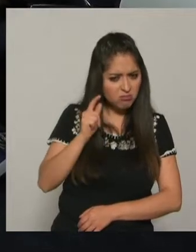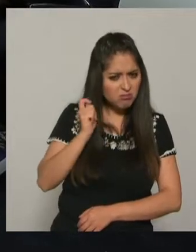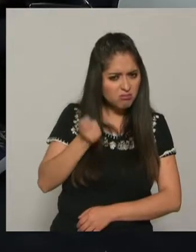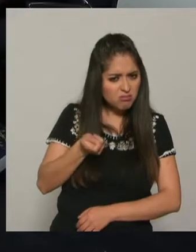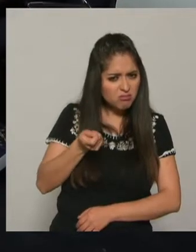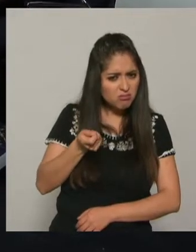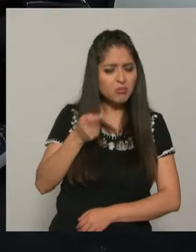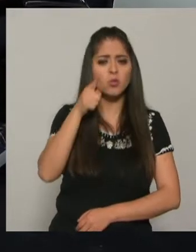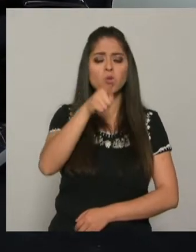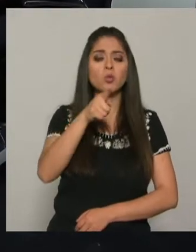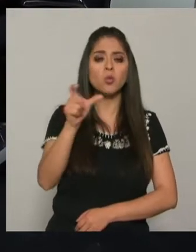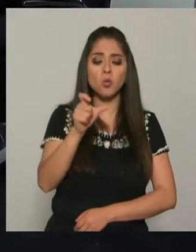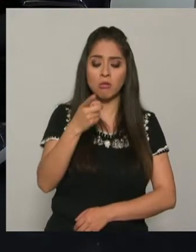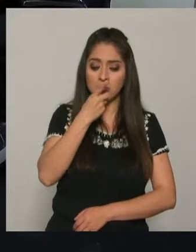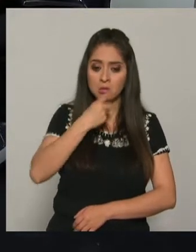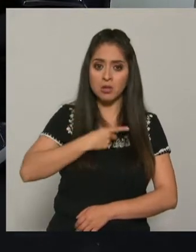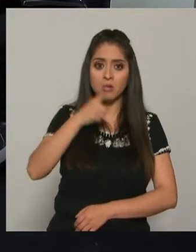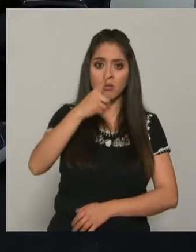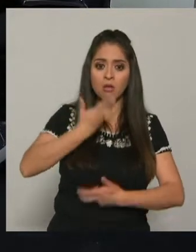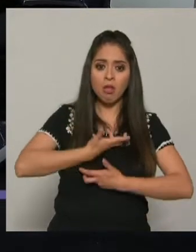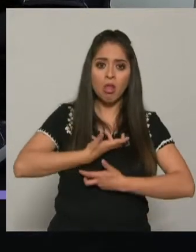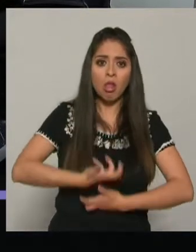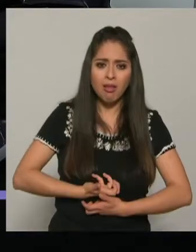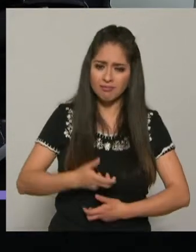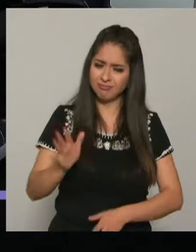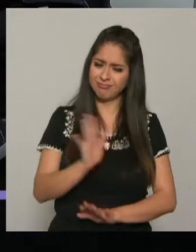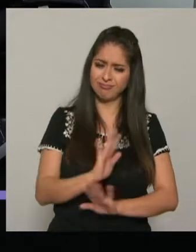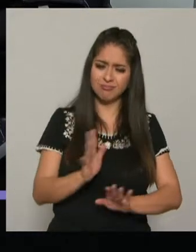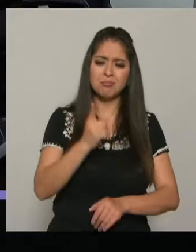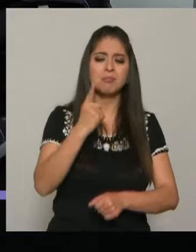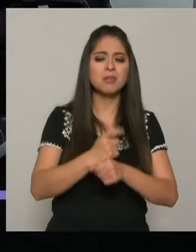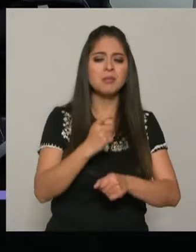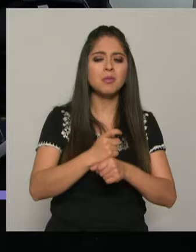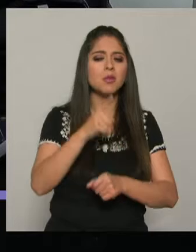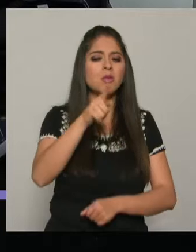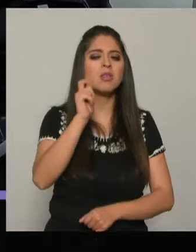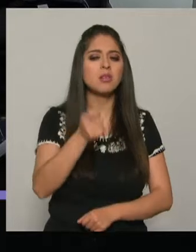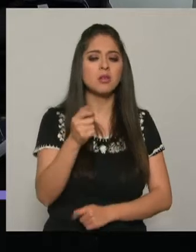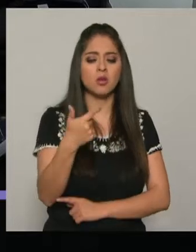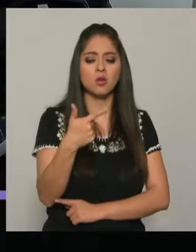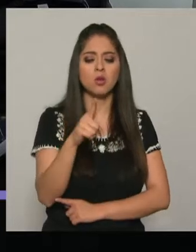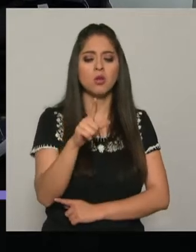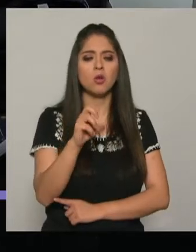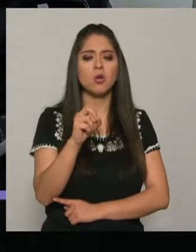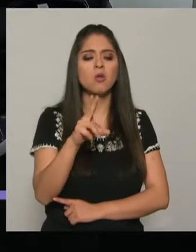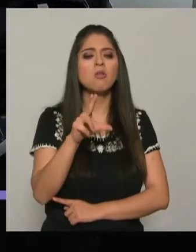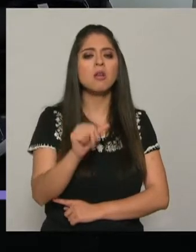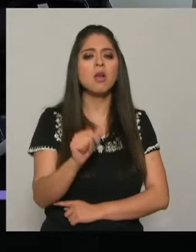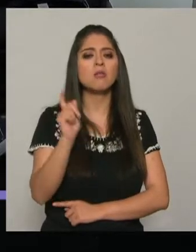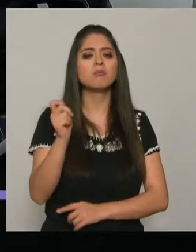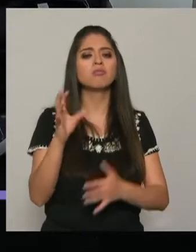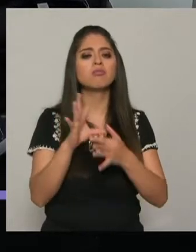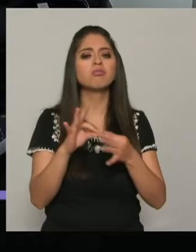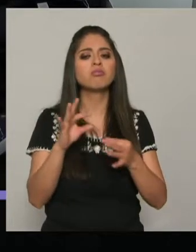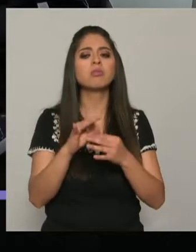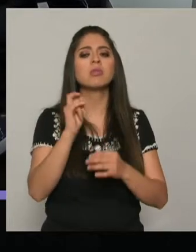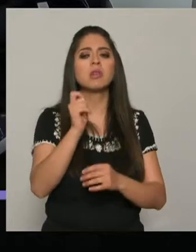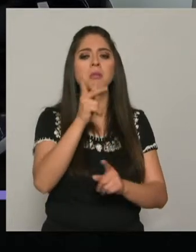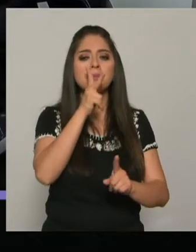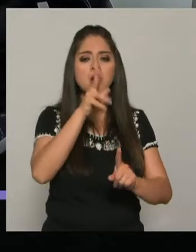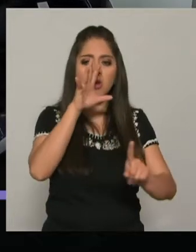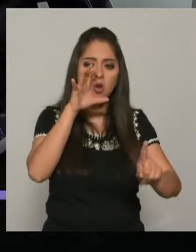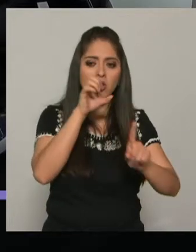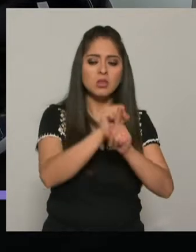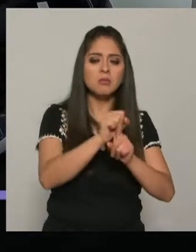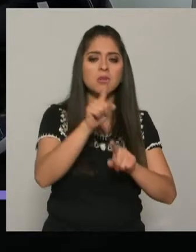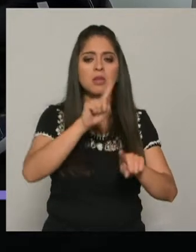primer lugar no se alarme, y en segundo lugar escuche ahora a Gloria Davenport porque nos va a dar detalles del concepto de cada género